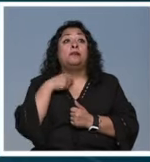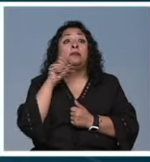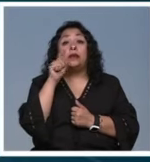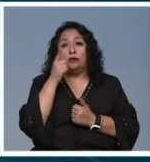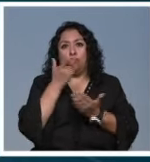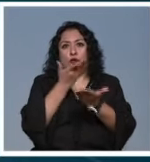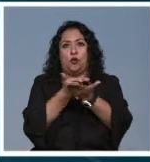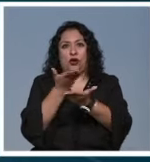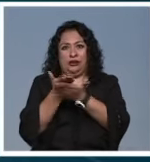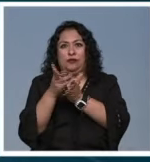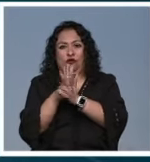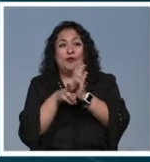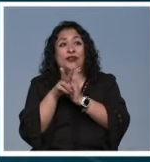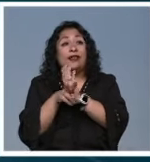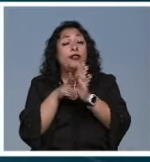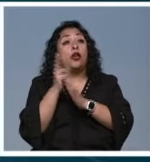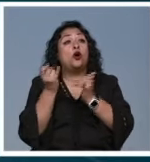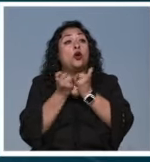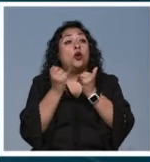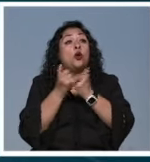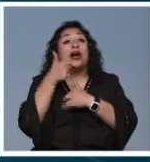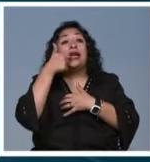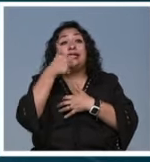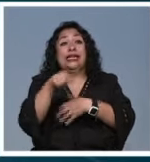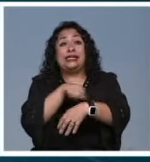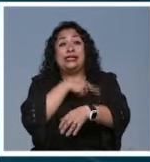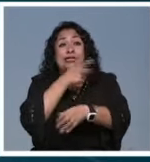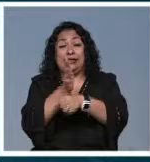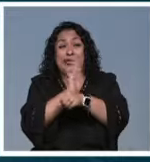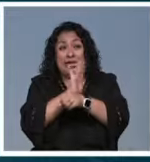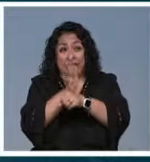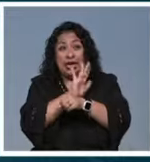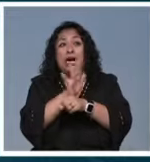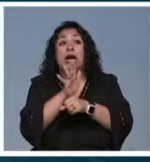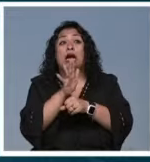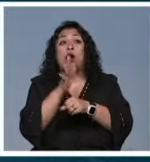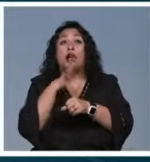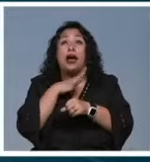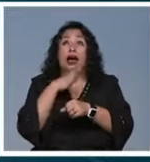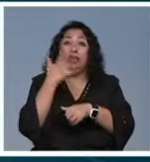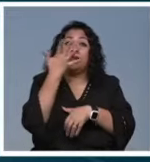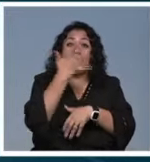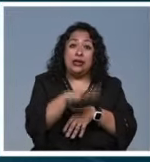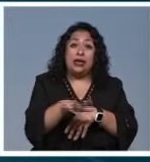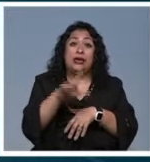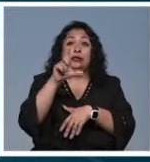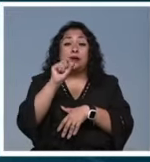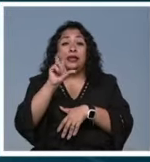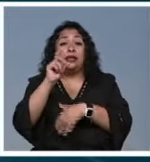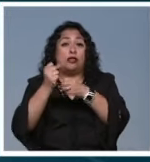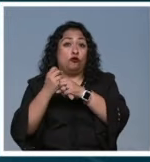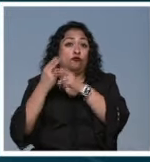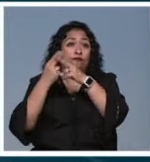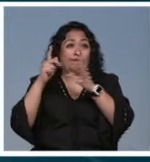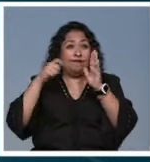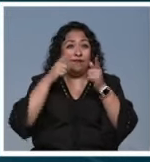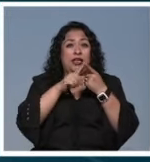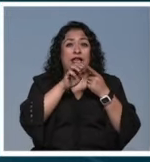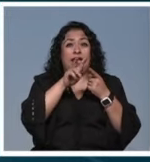estas propuestas audiovisuales, se proyectarán 6 largometrajes que cumplen 10, 20 y 30 años de cineastas como